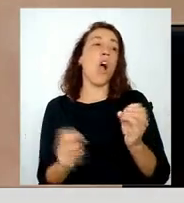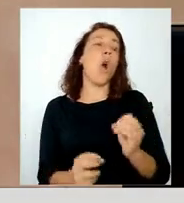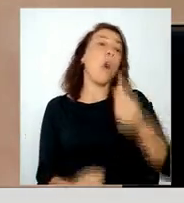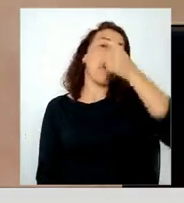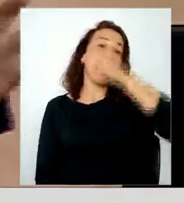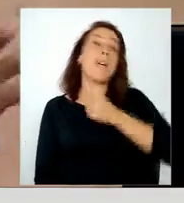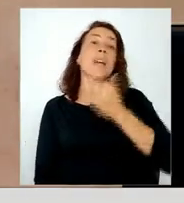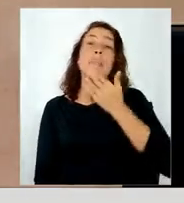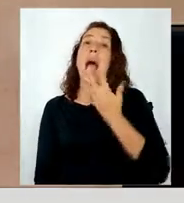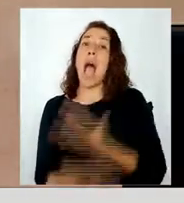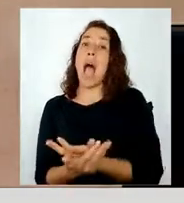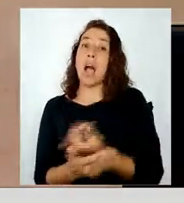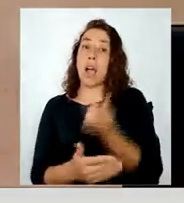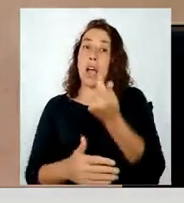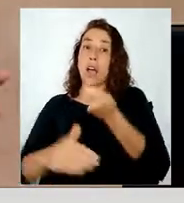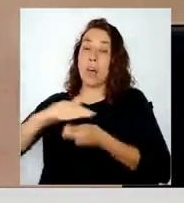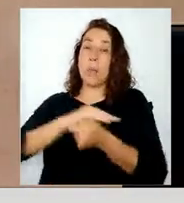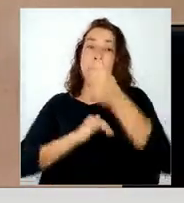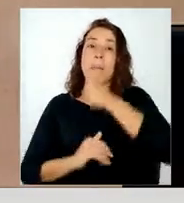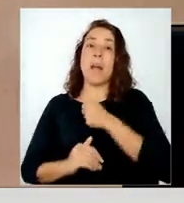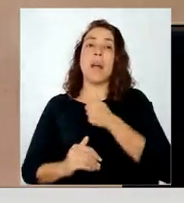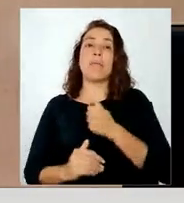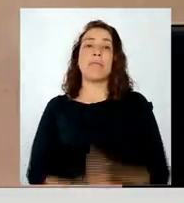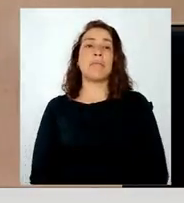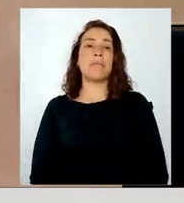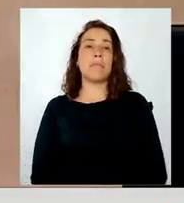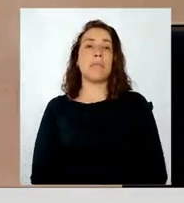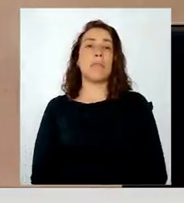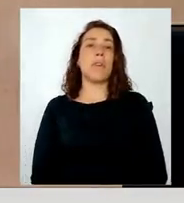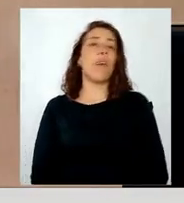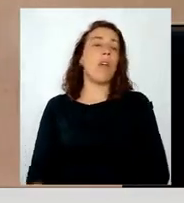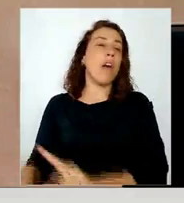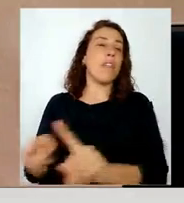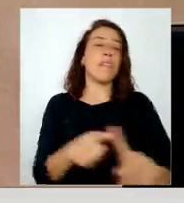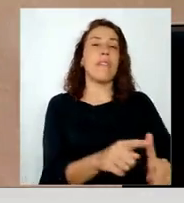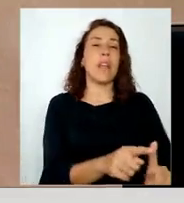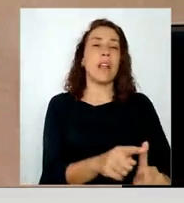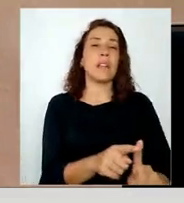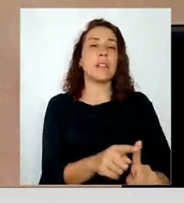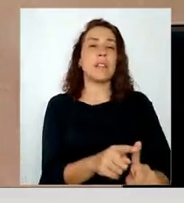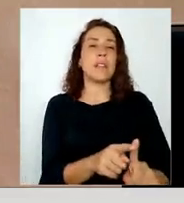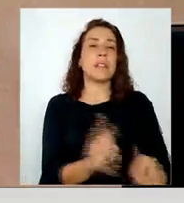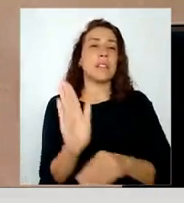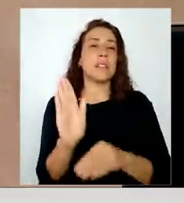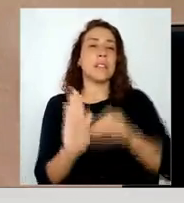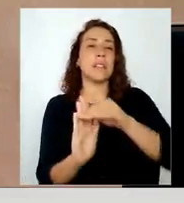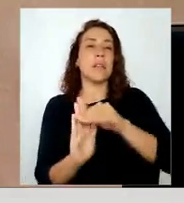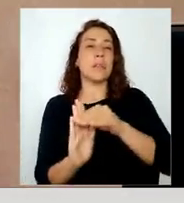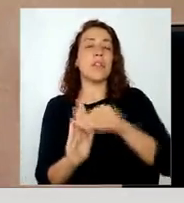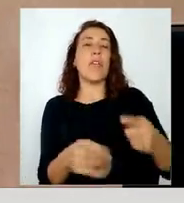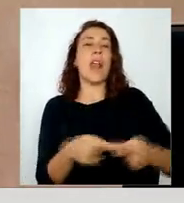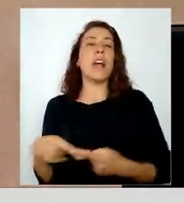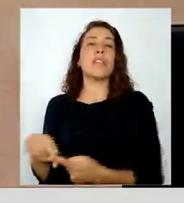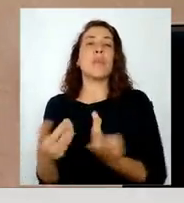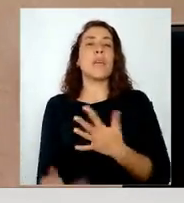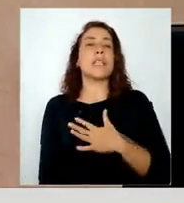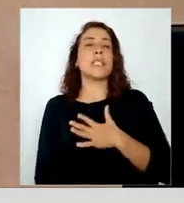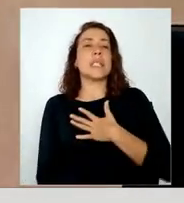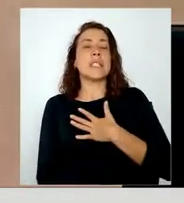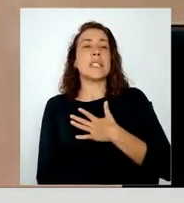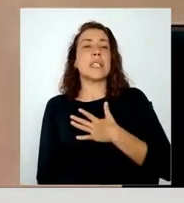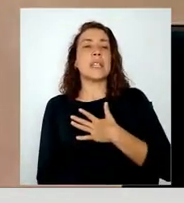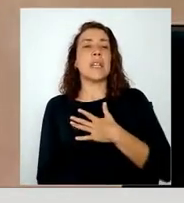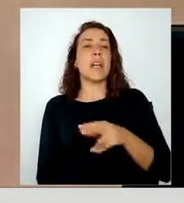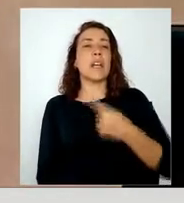con la generalidad del conjunto de la sociedad Claro porque les da la sensación de que estamos capturados